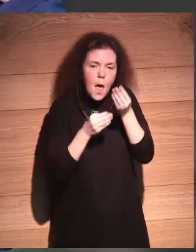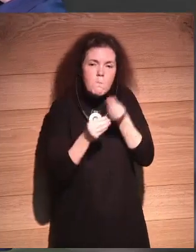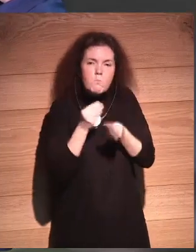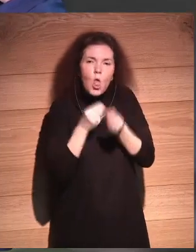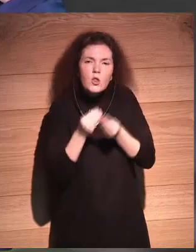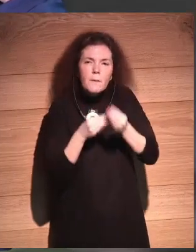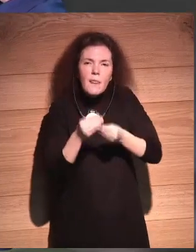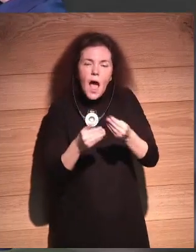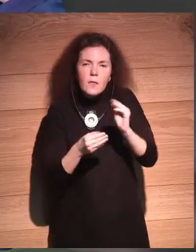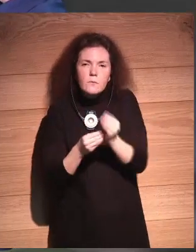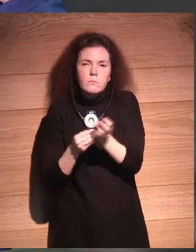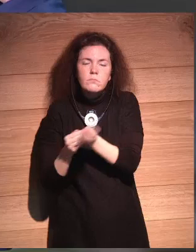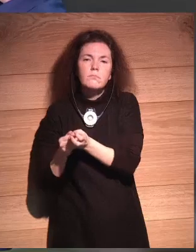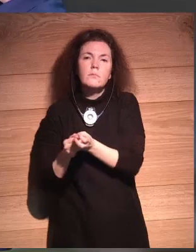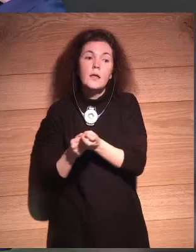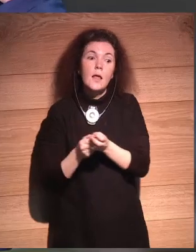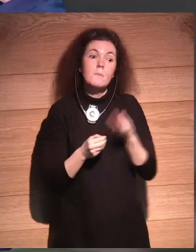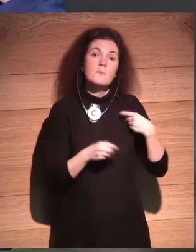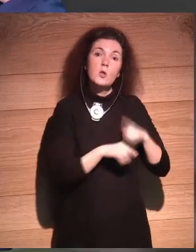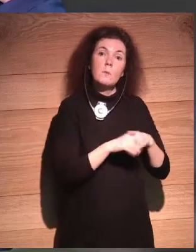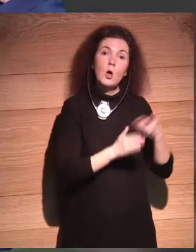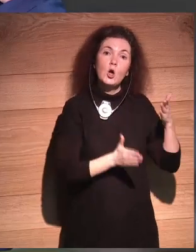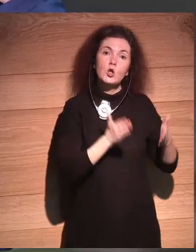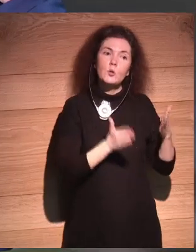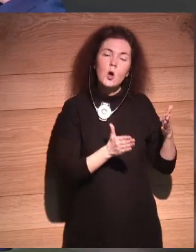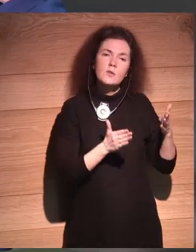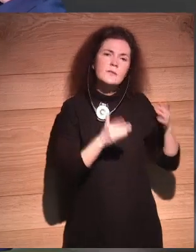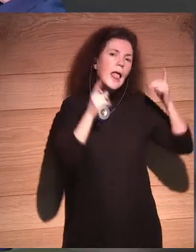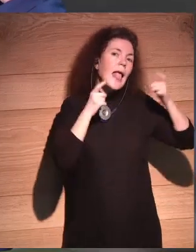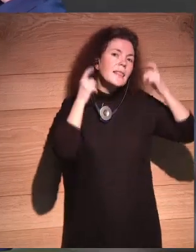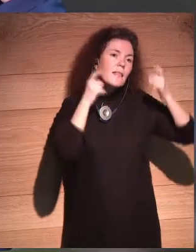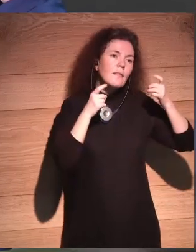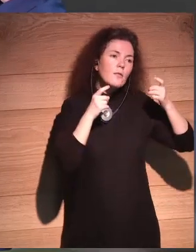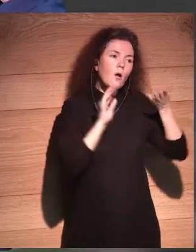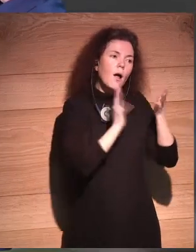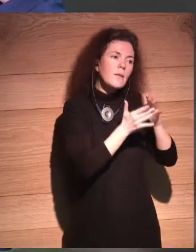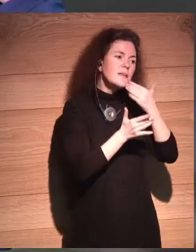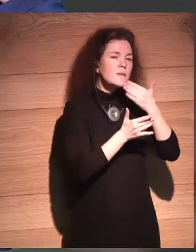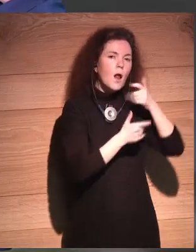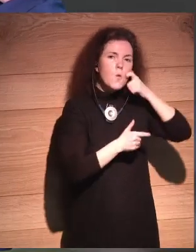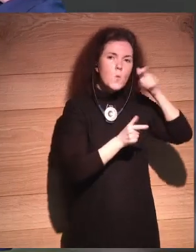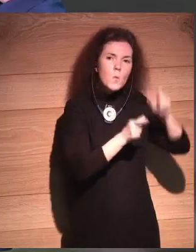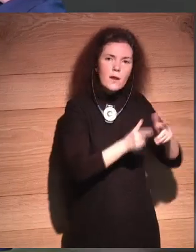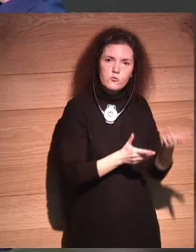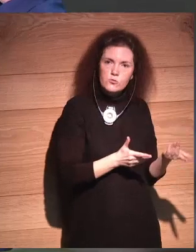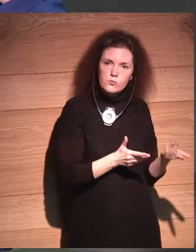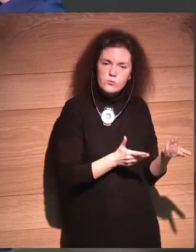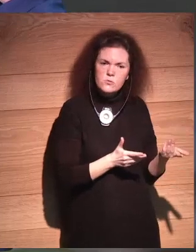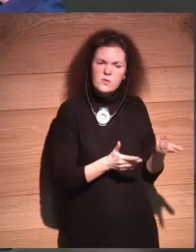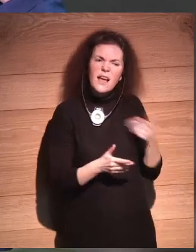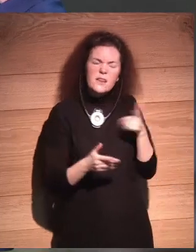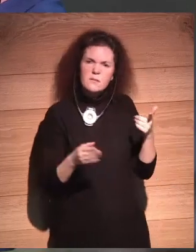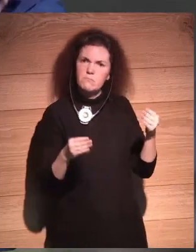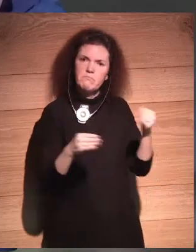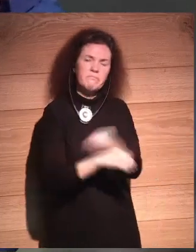productividad. Al mismo tiempo, los robots se están intentando humanizar. ¿Cómo se va a solucionar esta